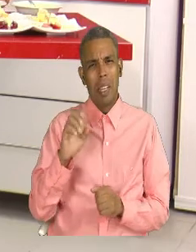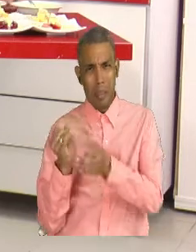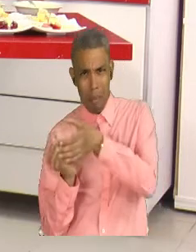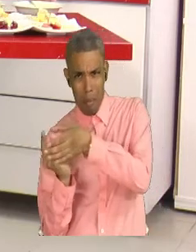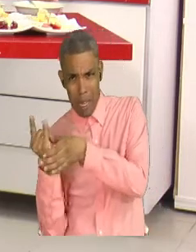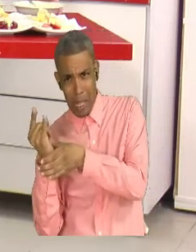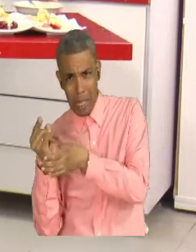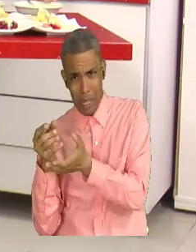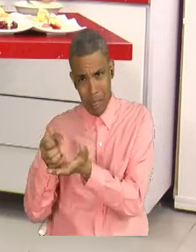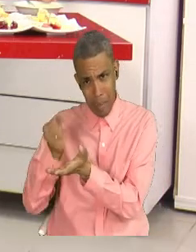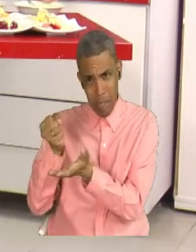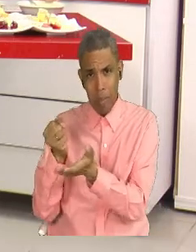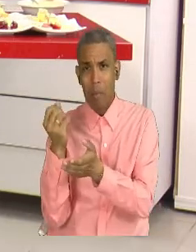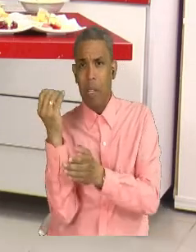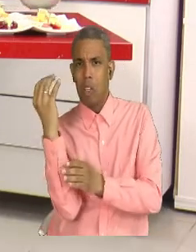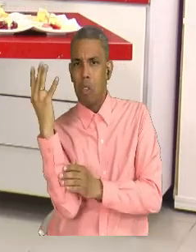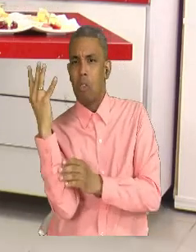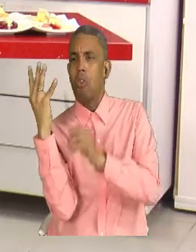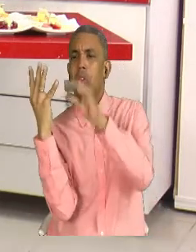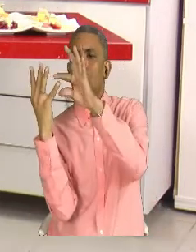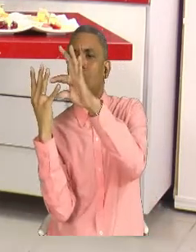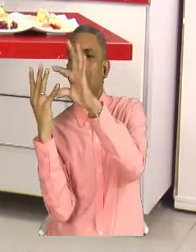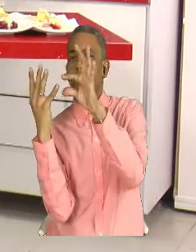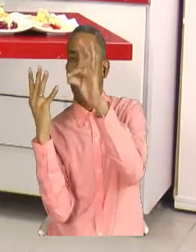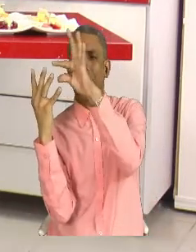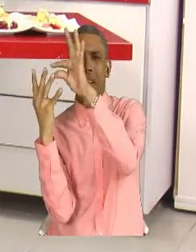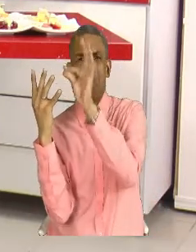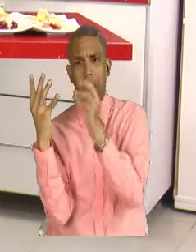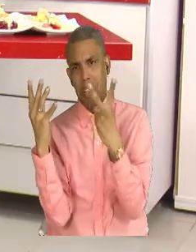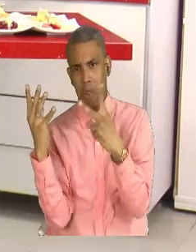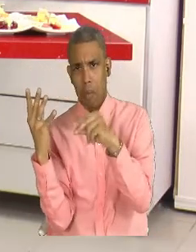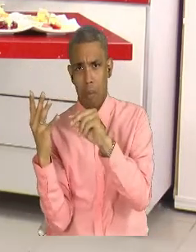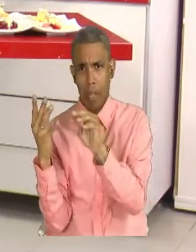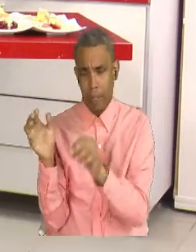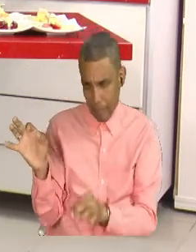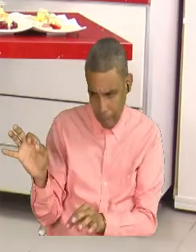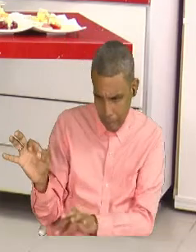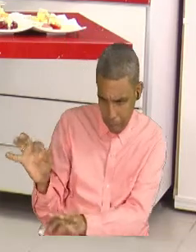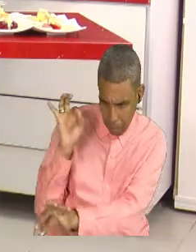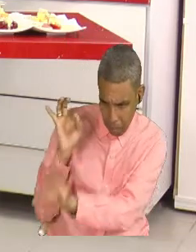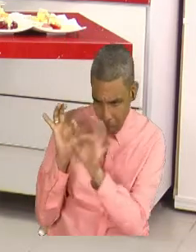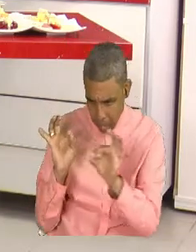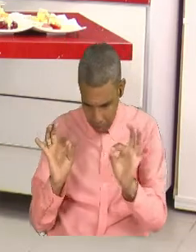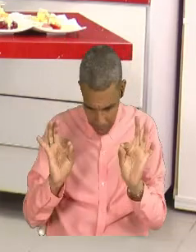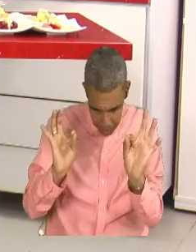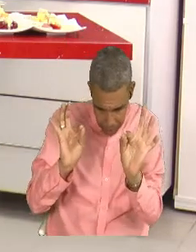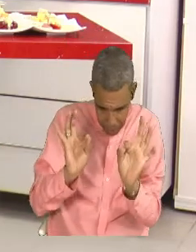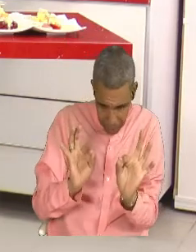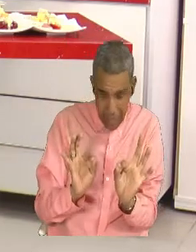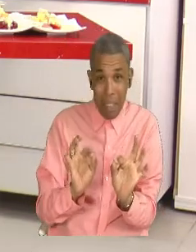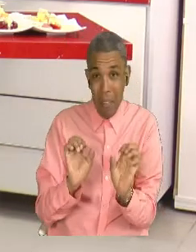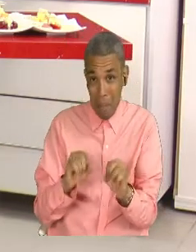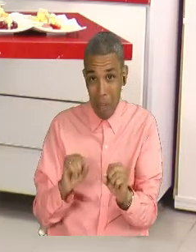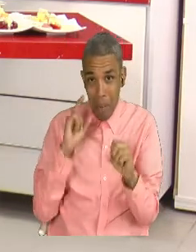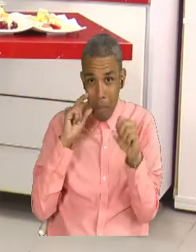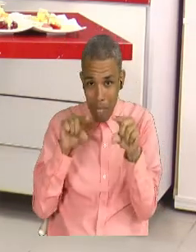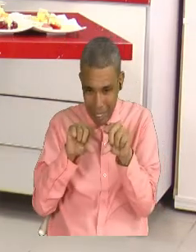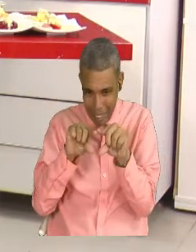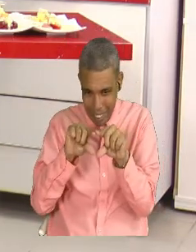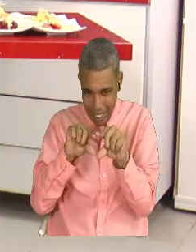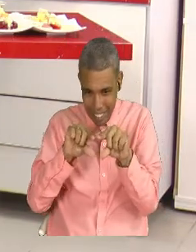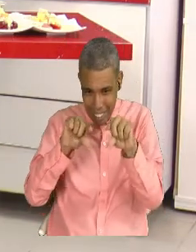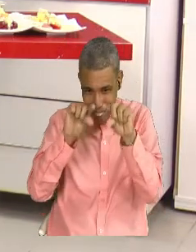Uy, caramba. Me tiembla como la mano. Esos son los efectos del hambre. Es normal.